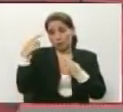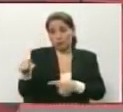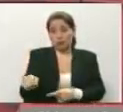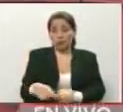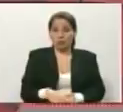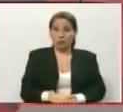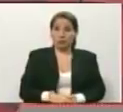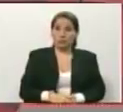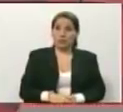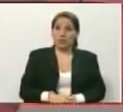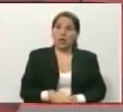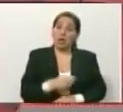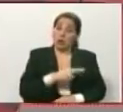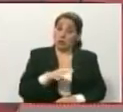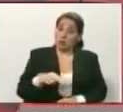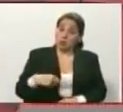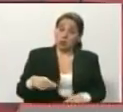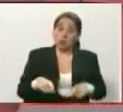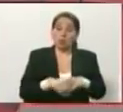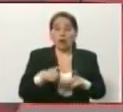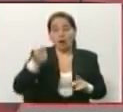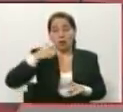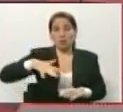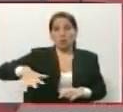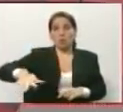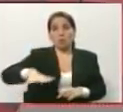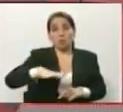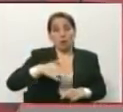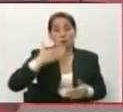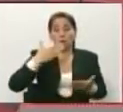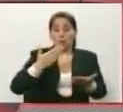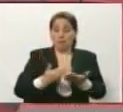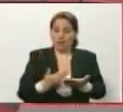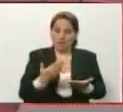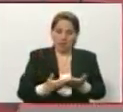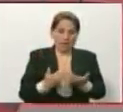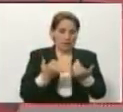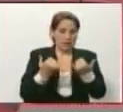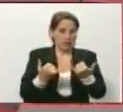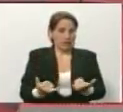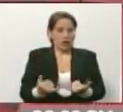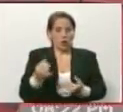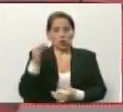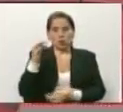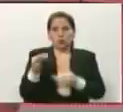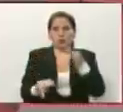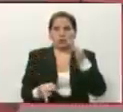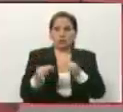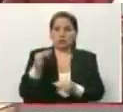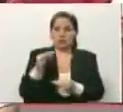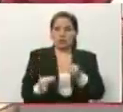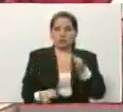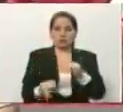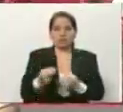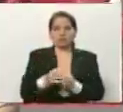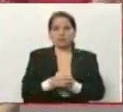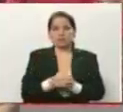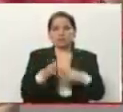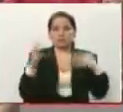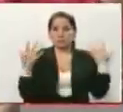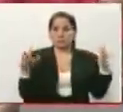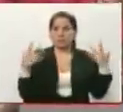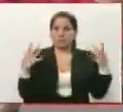Ahora, nosotros como pueblo exigimos, en verdad lo exigimos, justicia. Exigimos justicia.